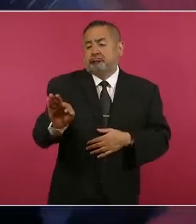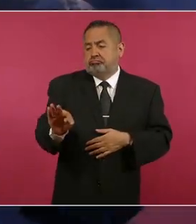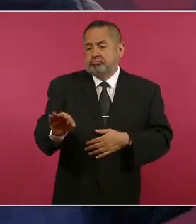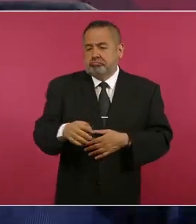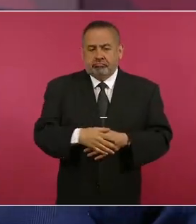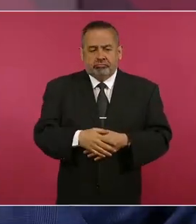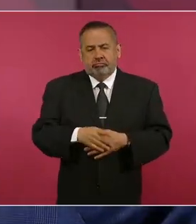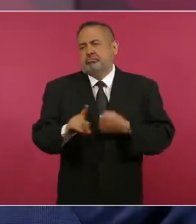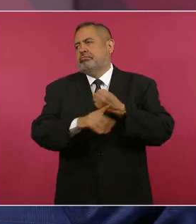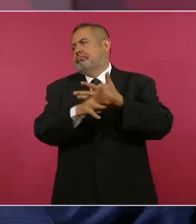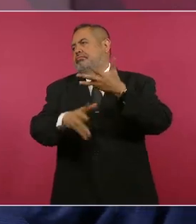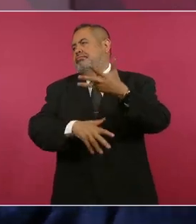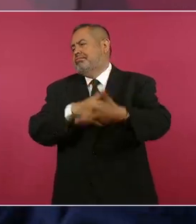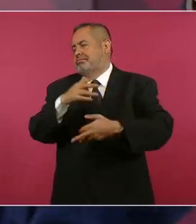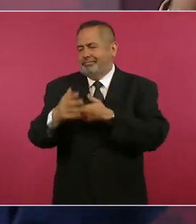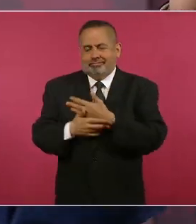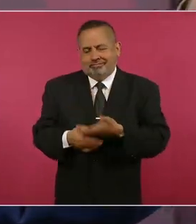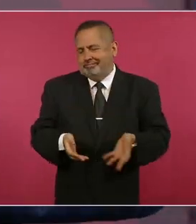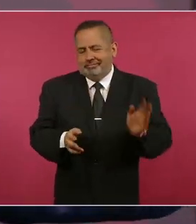no, pues